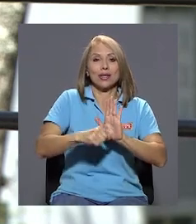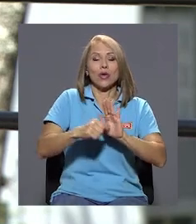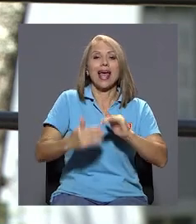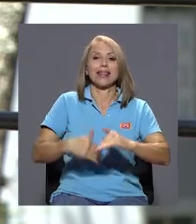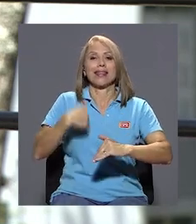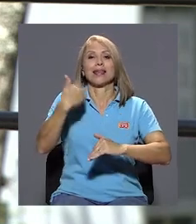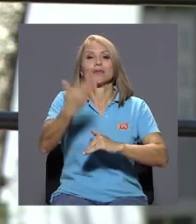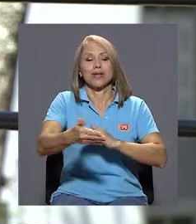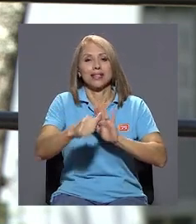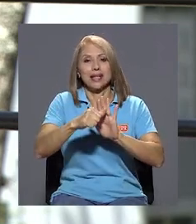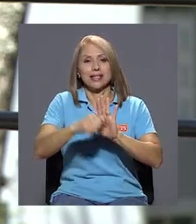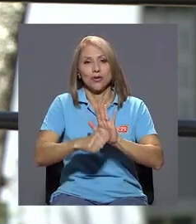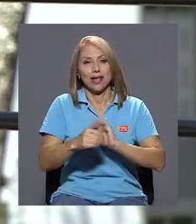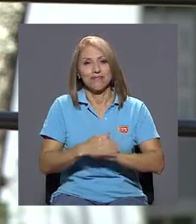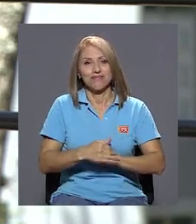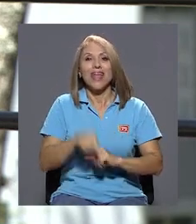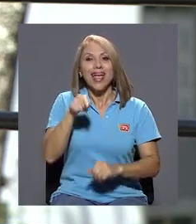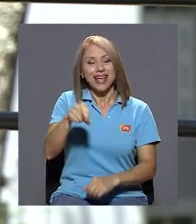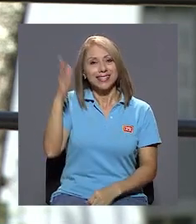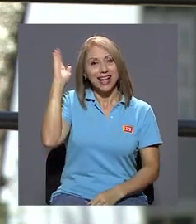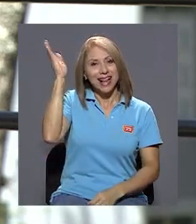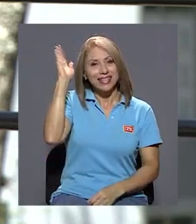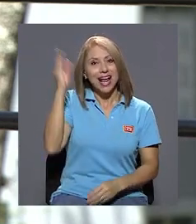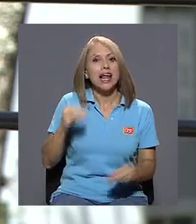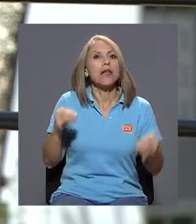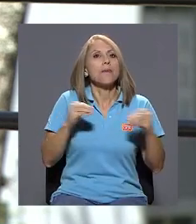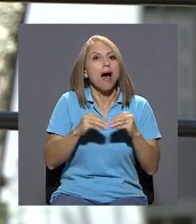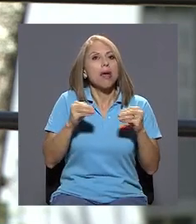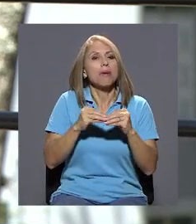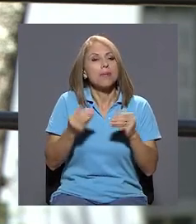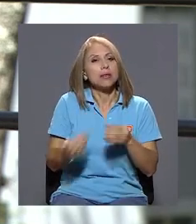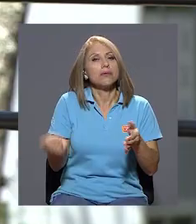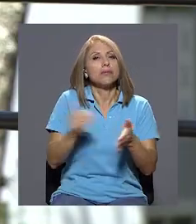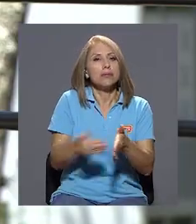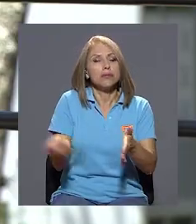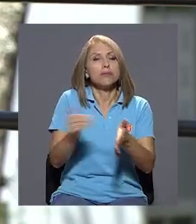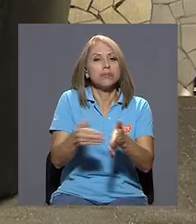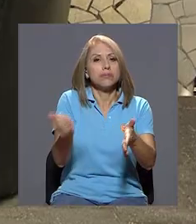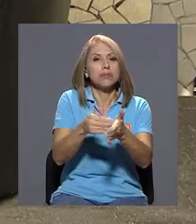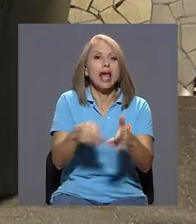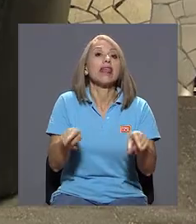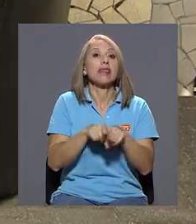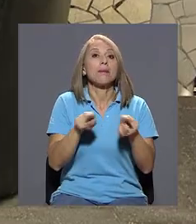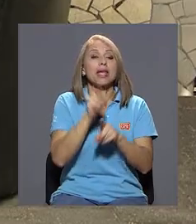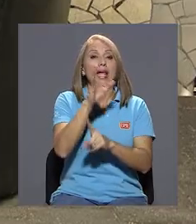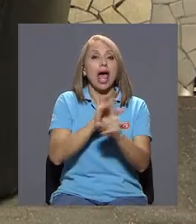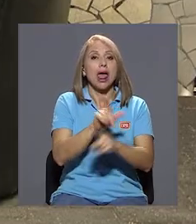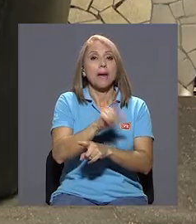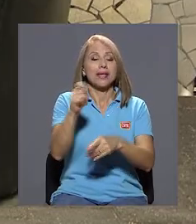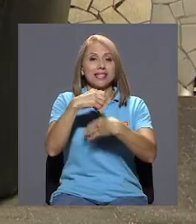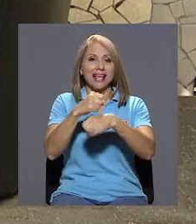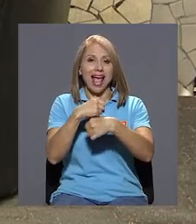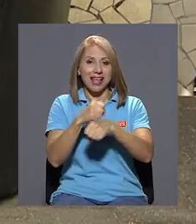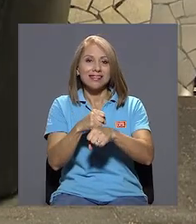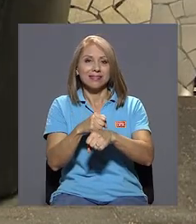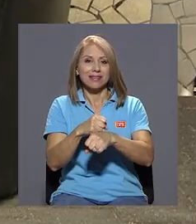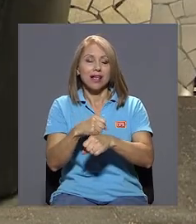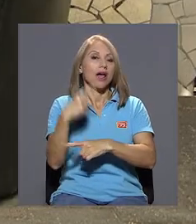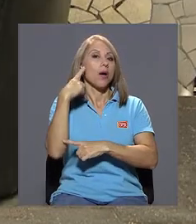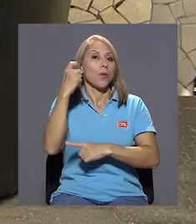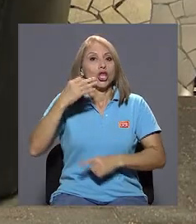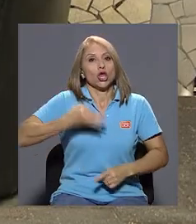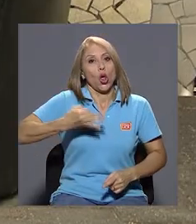la cirugía y también después de la cirugía. Esa es la charla que tiene más movimiento. Incluso se hacen charlas mensualmente sobre ese